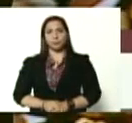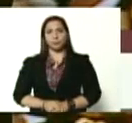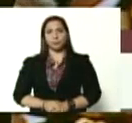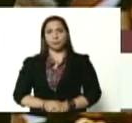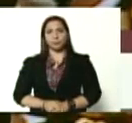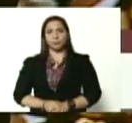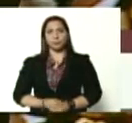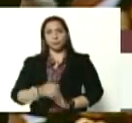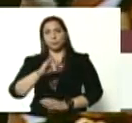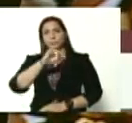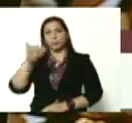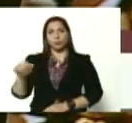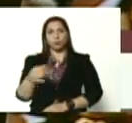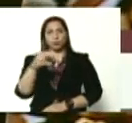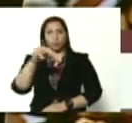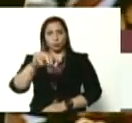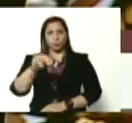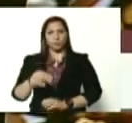unión